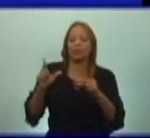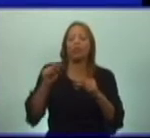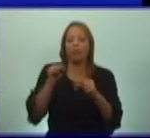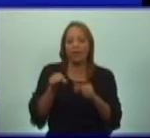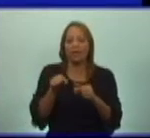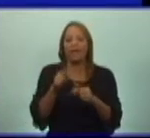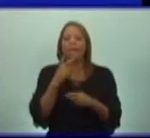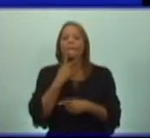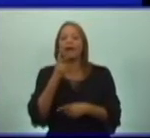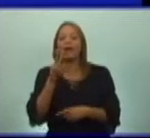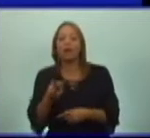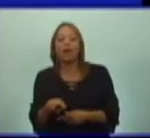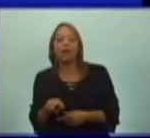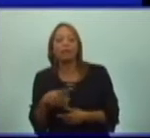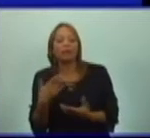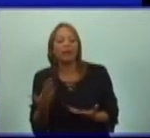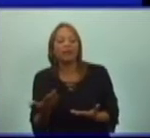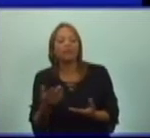cuenta su actuación.